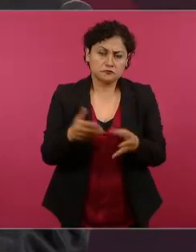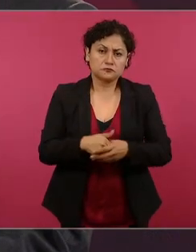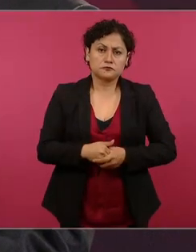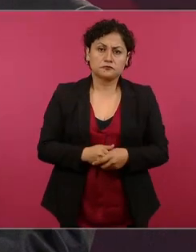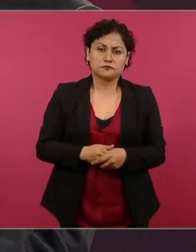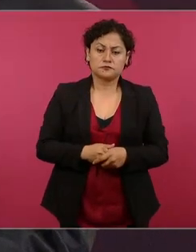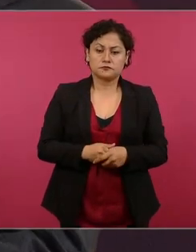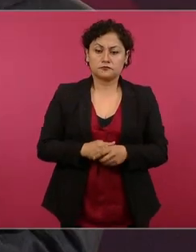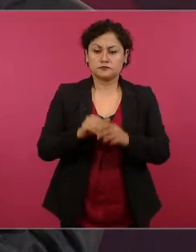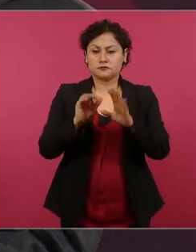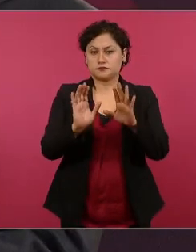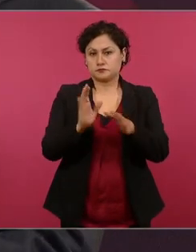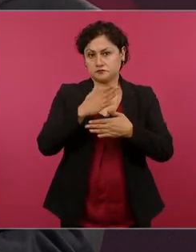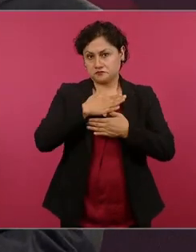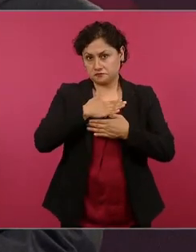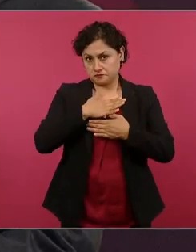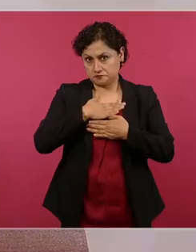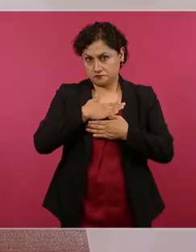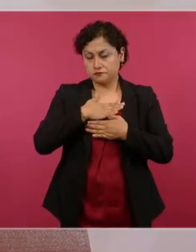Yo trato más